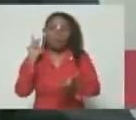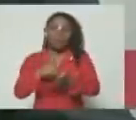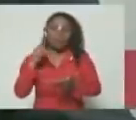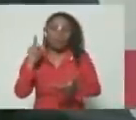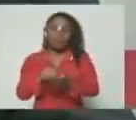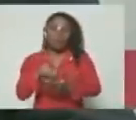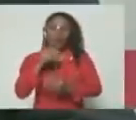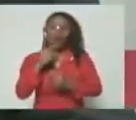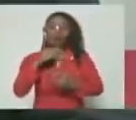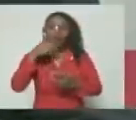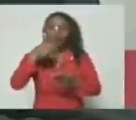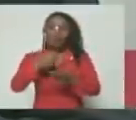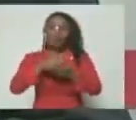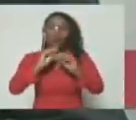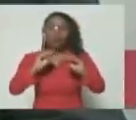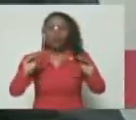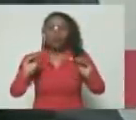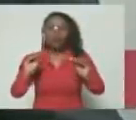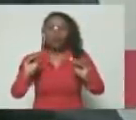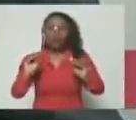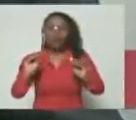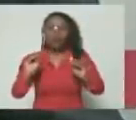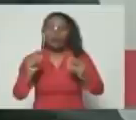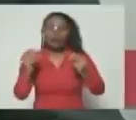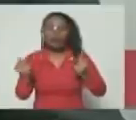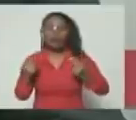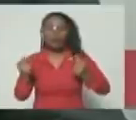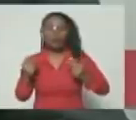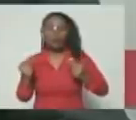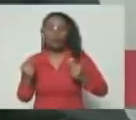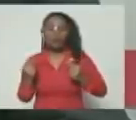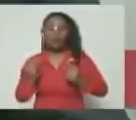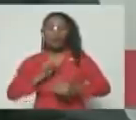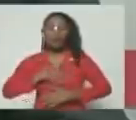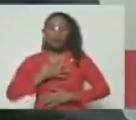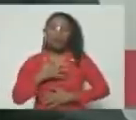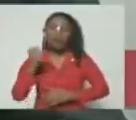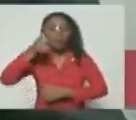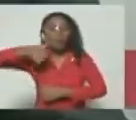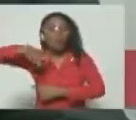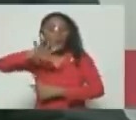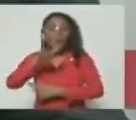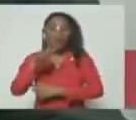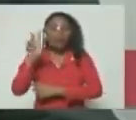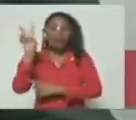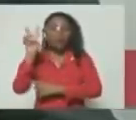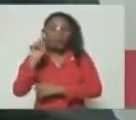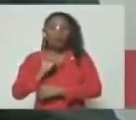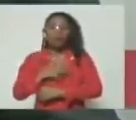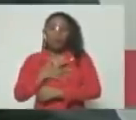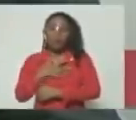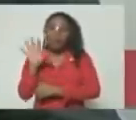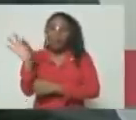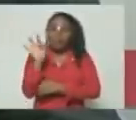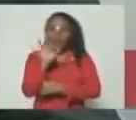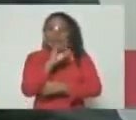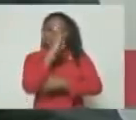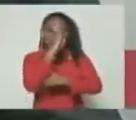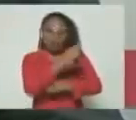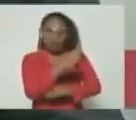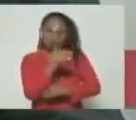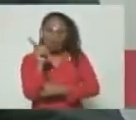el llamado sufragio activo y el sufragio pasivo, las posibilidades de que el pueblo de Venezuela pudiera escoger de manera más directa a